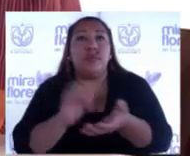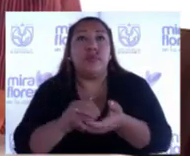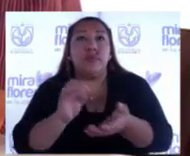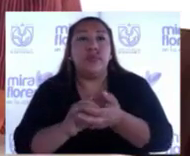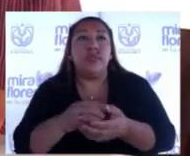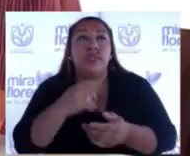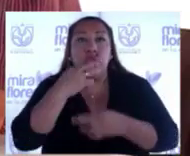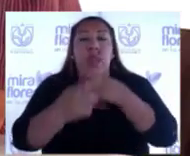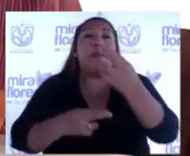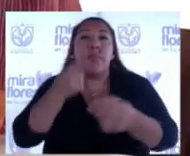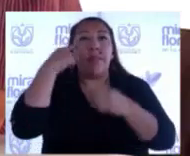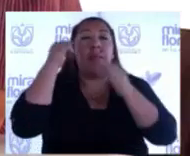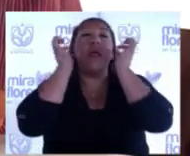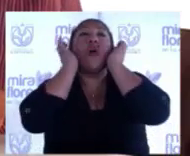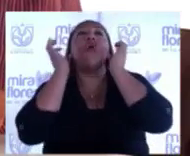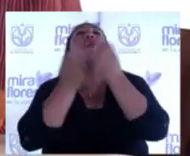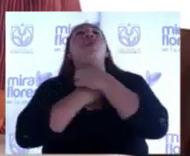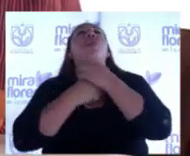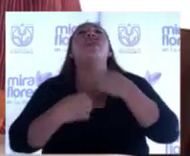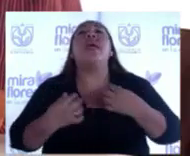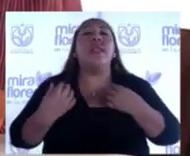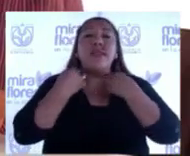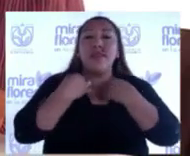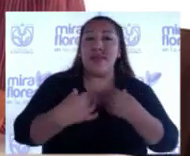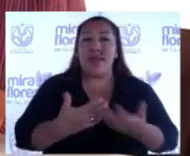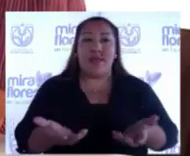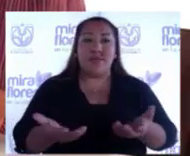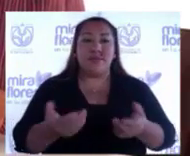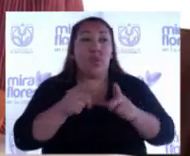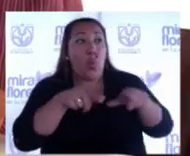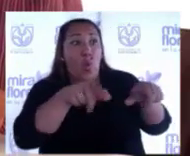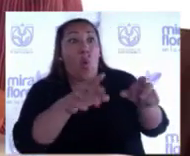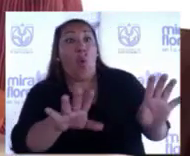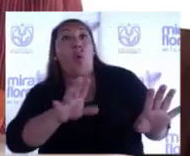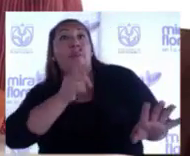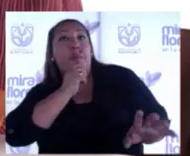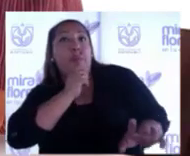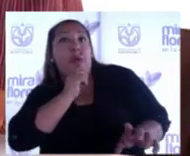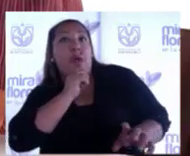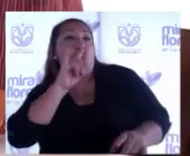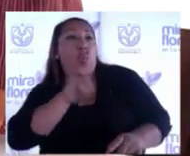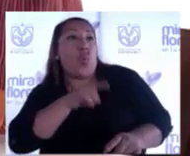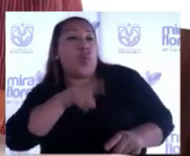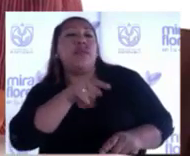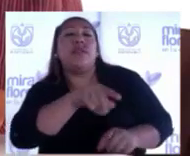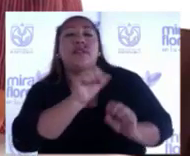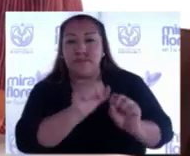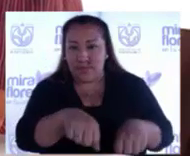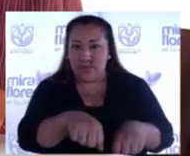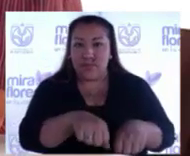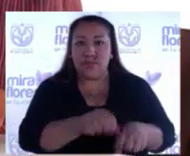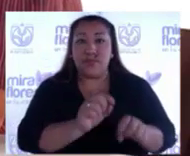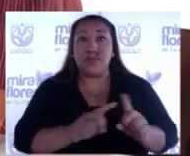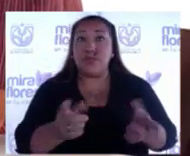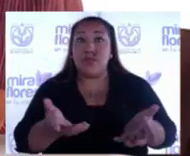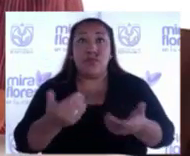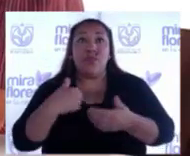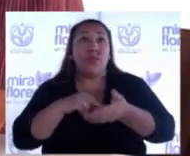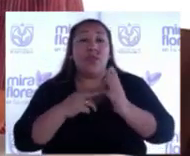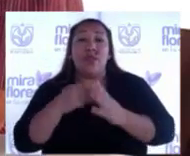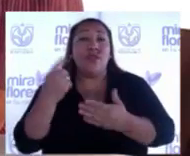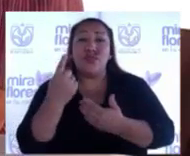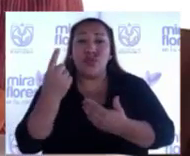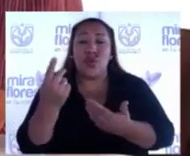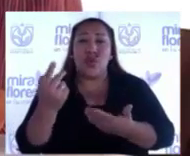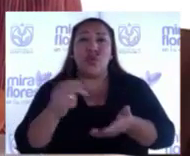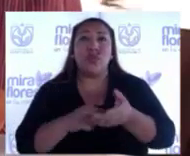le repito, para las joyerías, en la que tenía una zona reservada en la que no podía estacionarse gente, que era